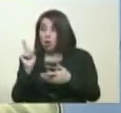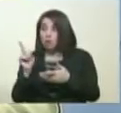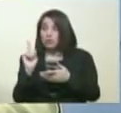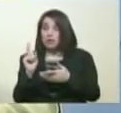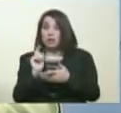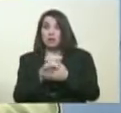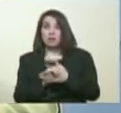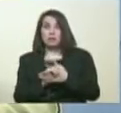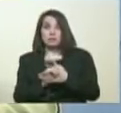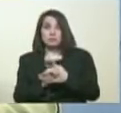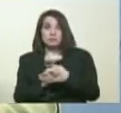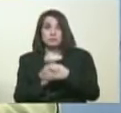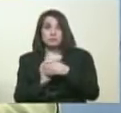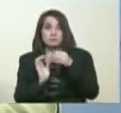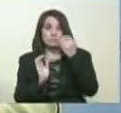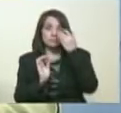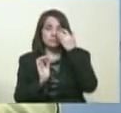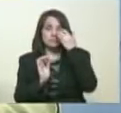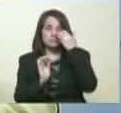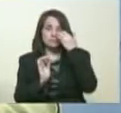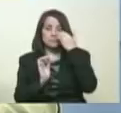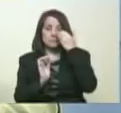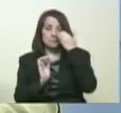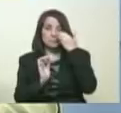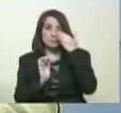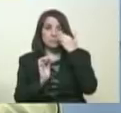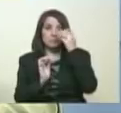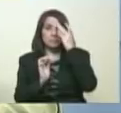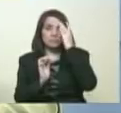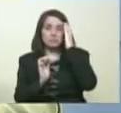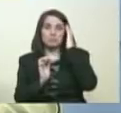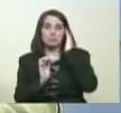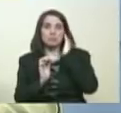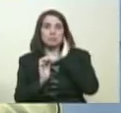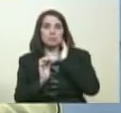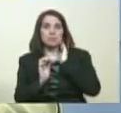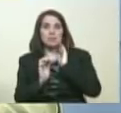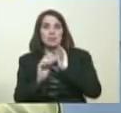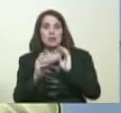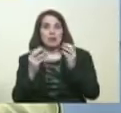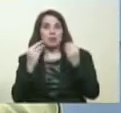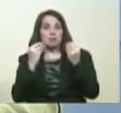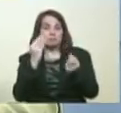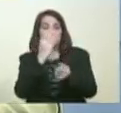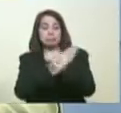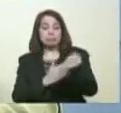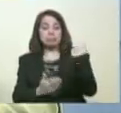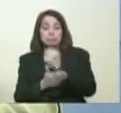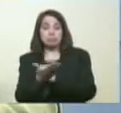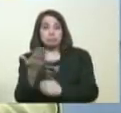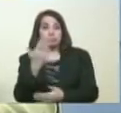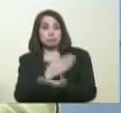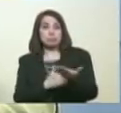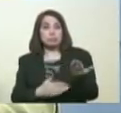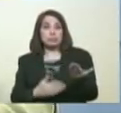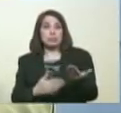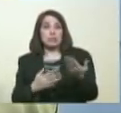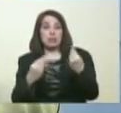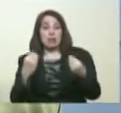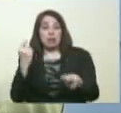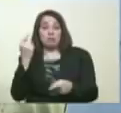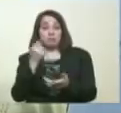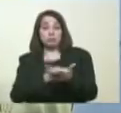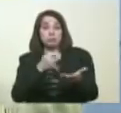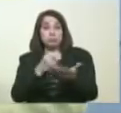segunda línea. Para matar, cortarle las manos a los especuladores del